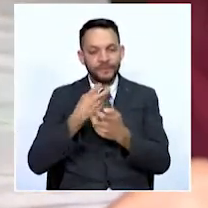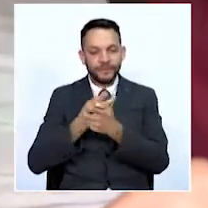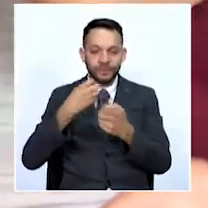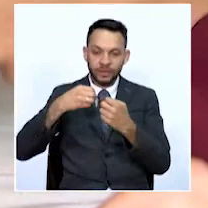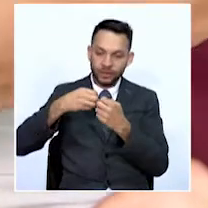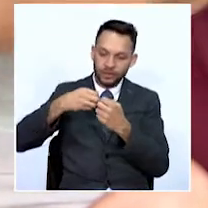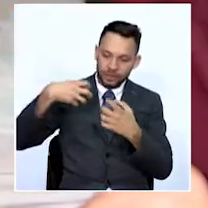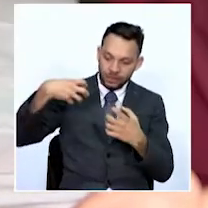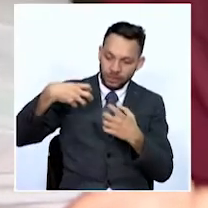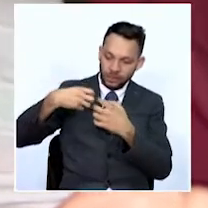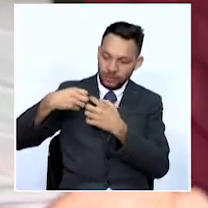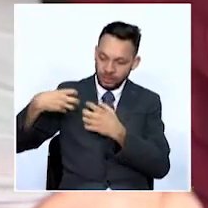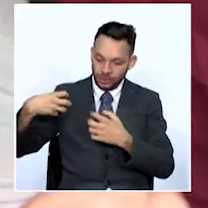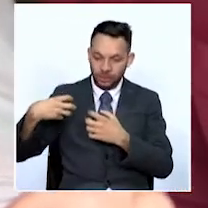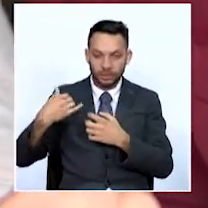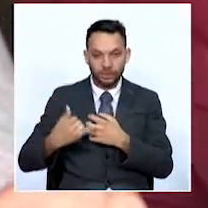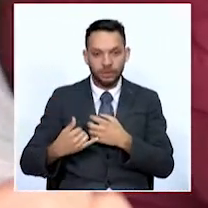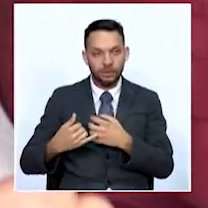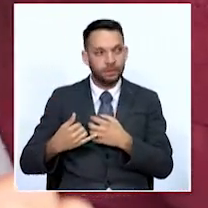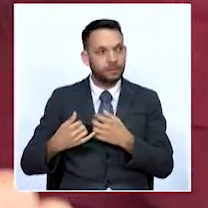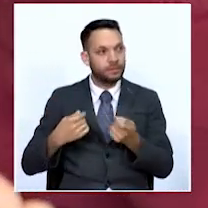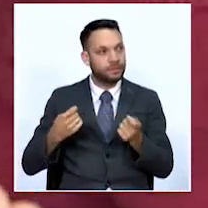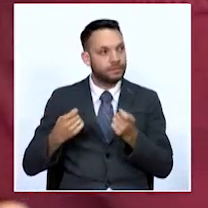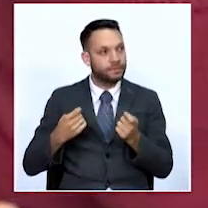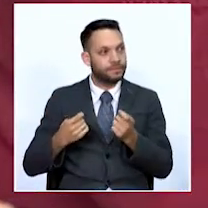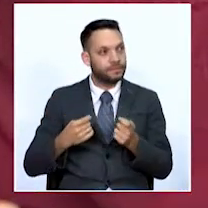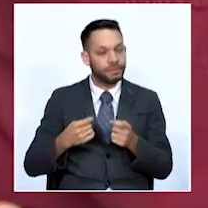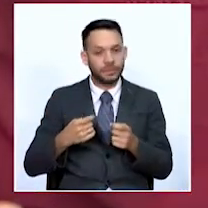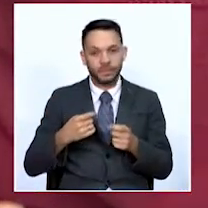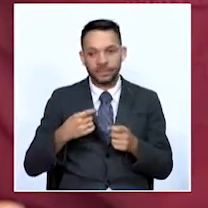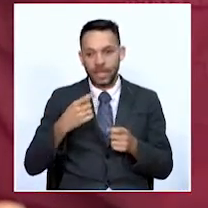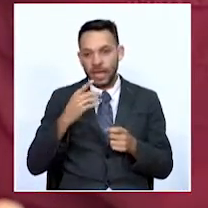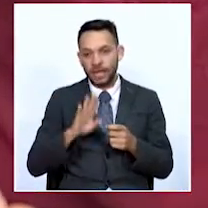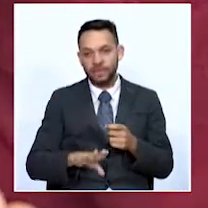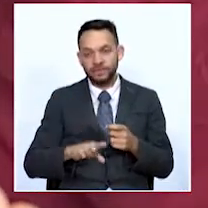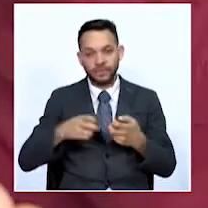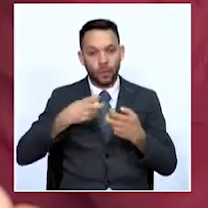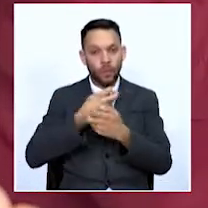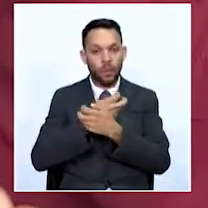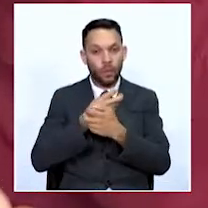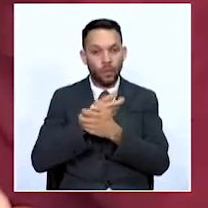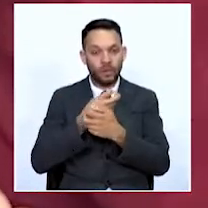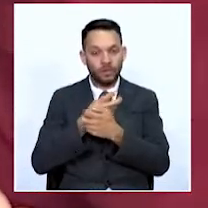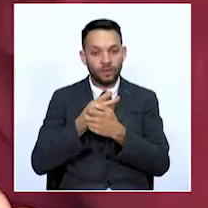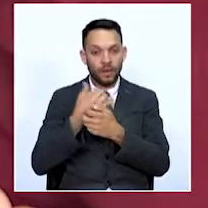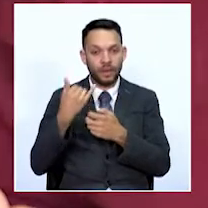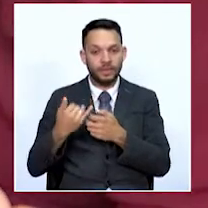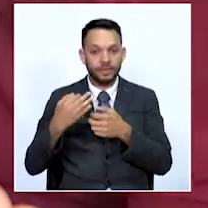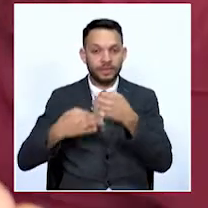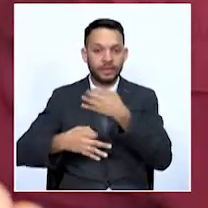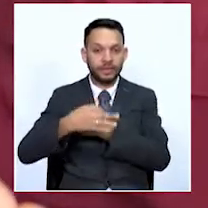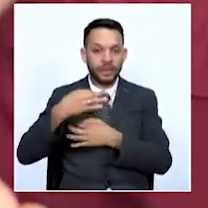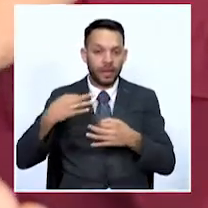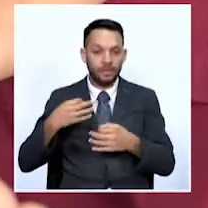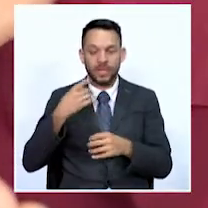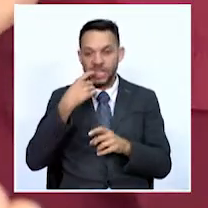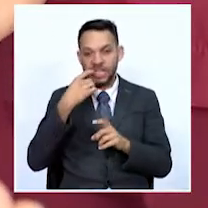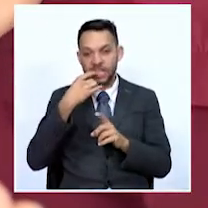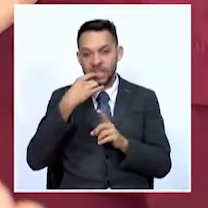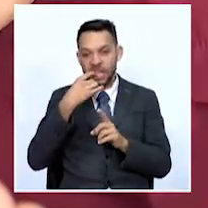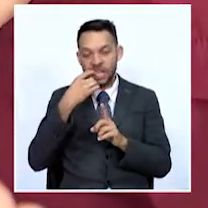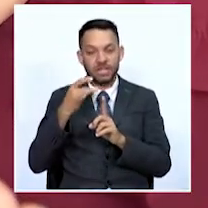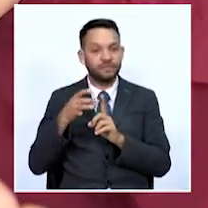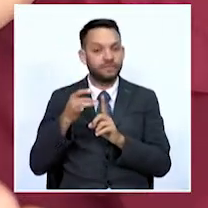hueso y nos ponen algo de metal, ¿sí? ¿Y por qué lo perdemos? Por el exceso de peso,